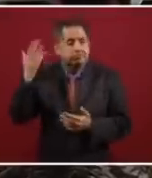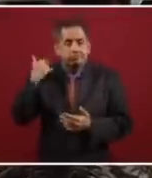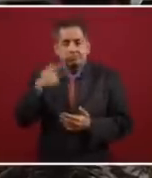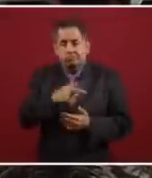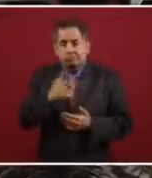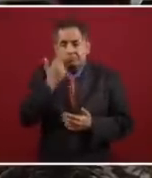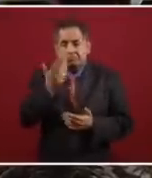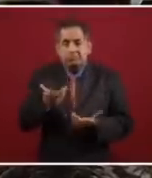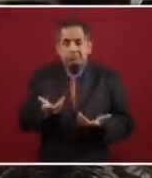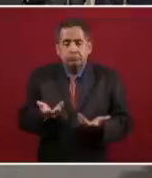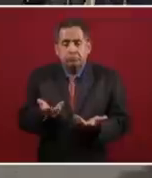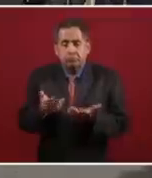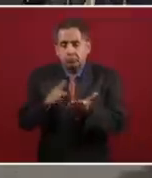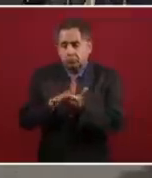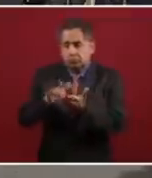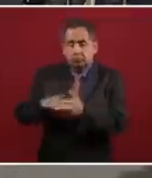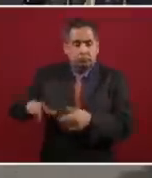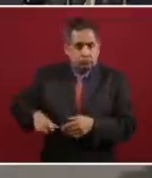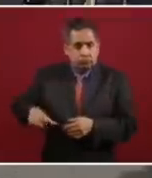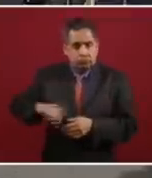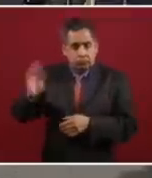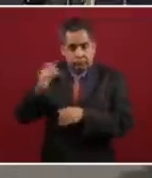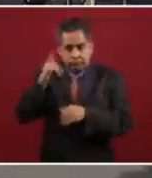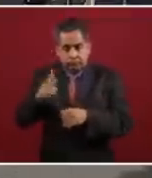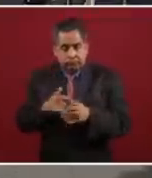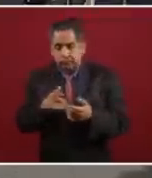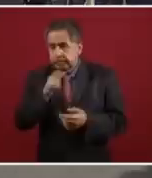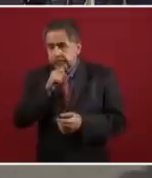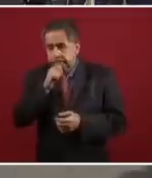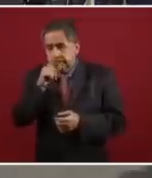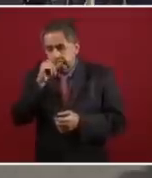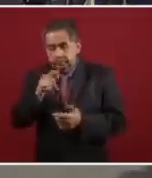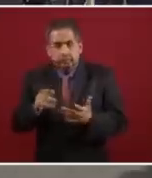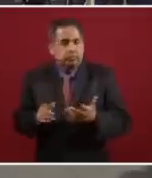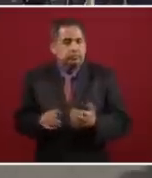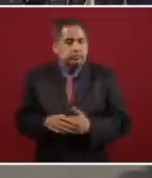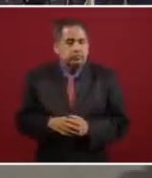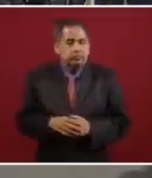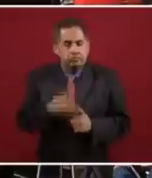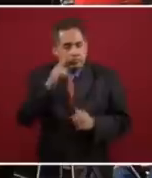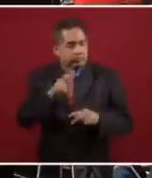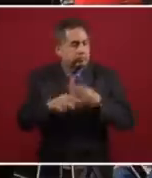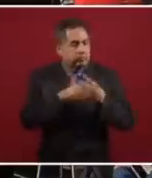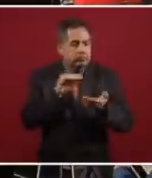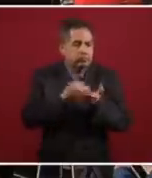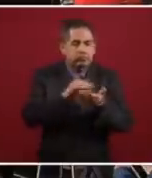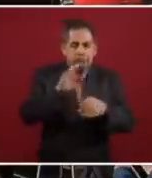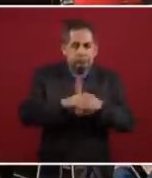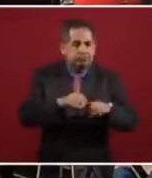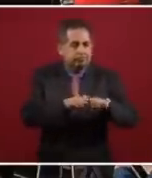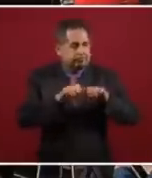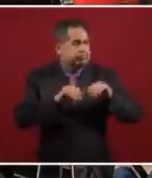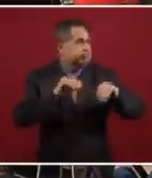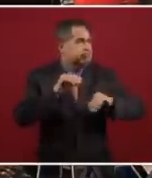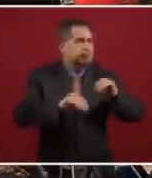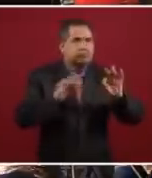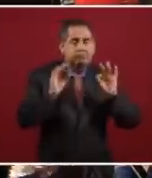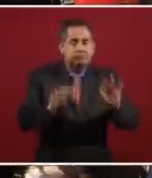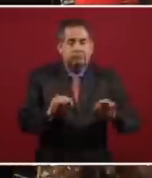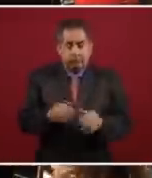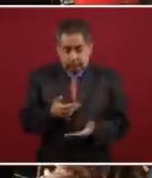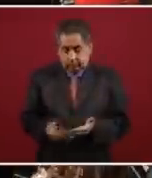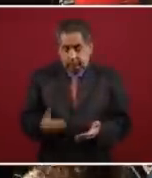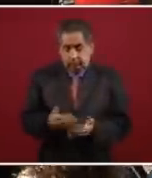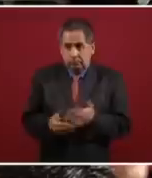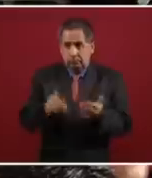de buscar el apoyo de su gobierno sin conseguirlo, para poder tener más equipo, ya que al día de